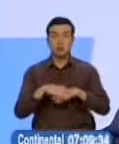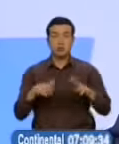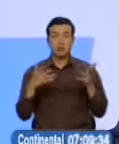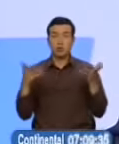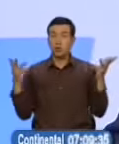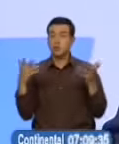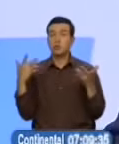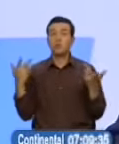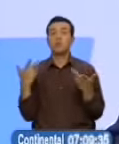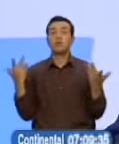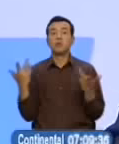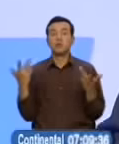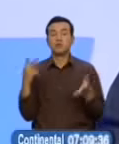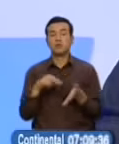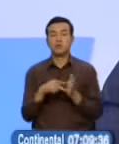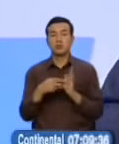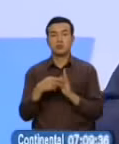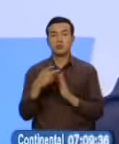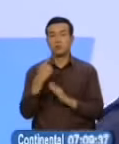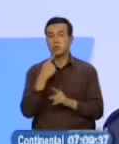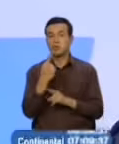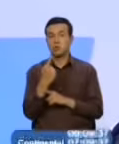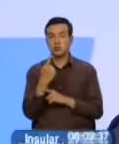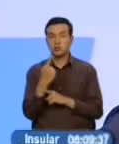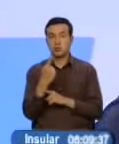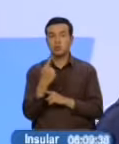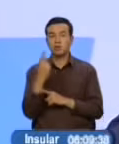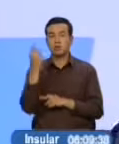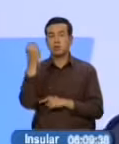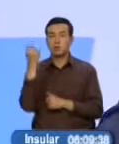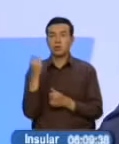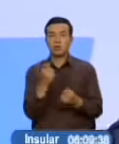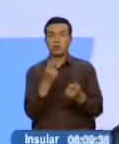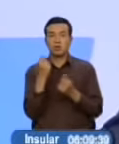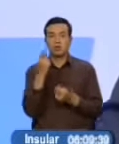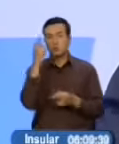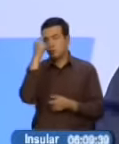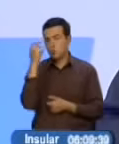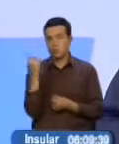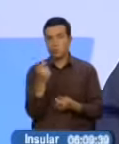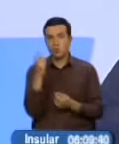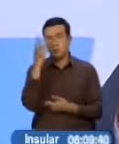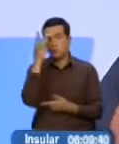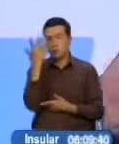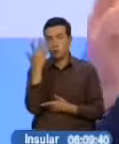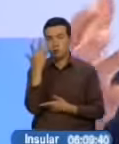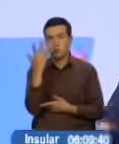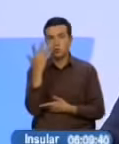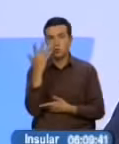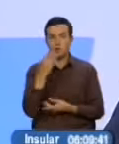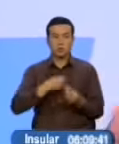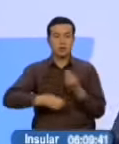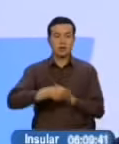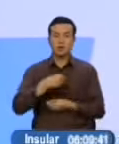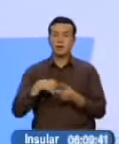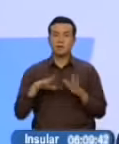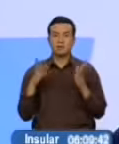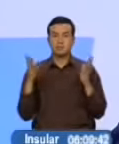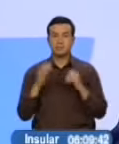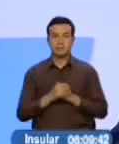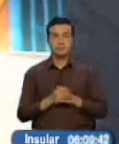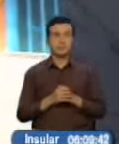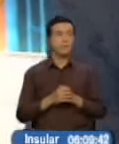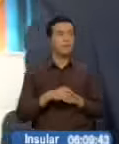en la práctica lo que estaría sucediendo es que se están drenando recursos del Estado porque serían irrecuperables. Decir, usted lo que